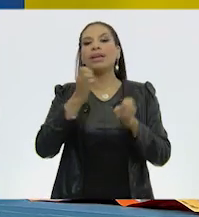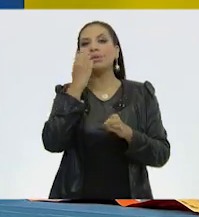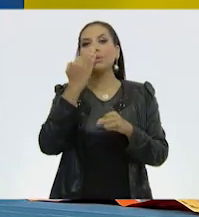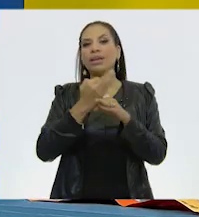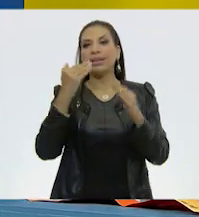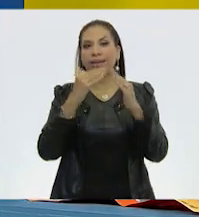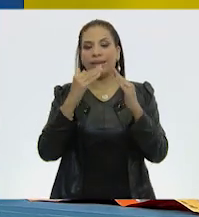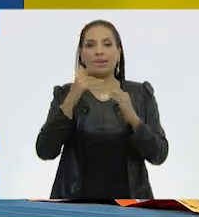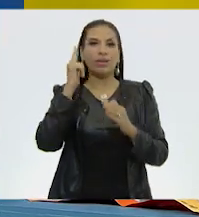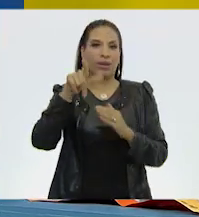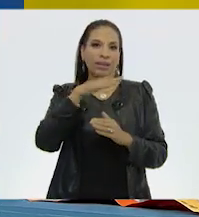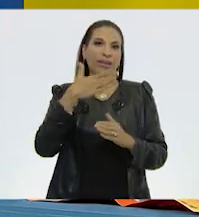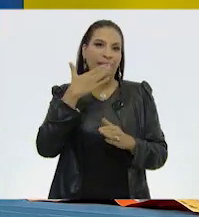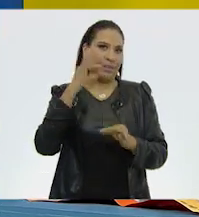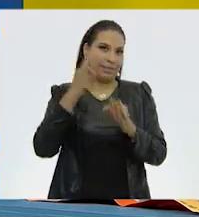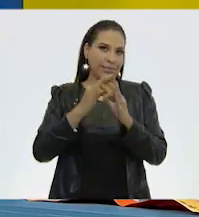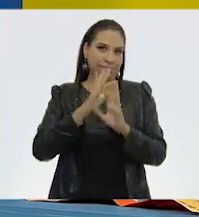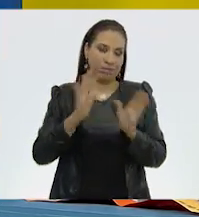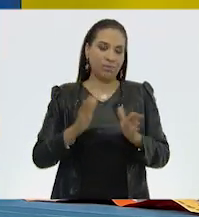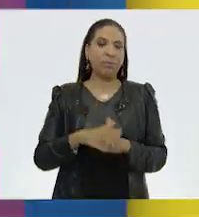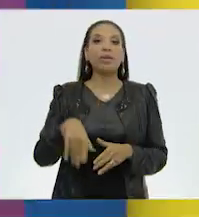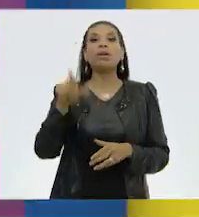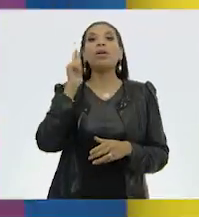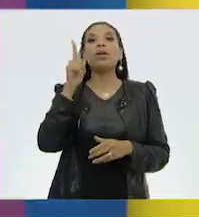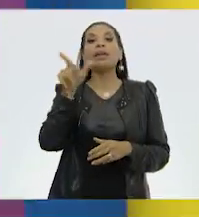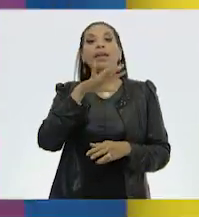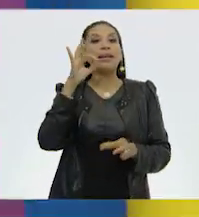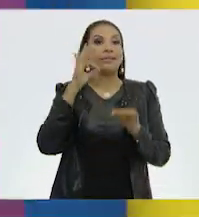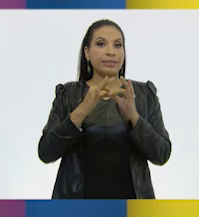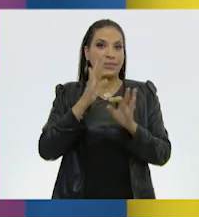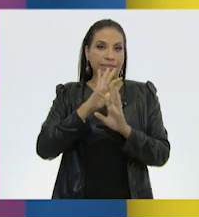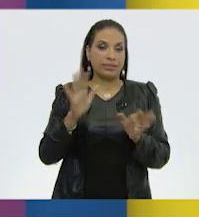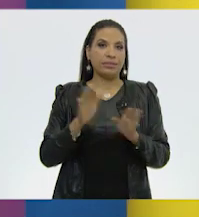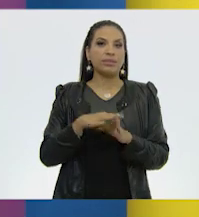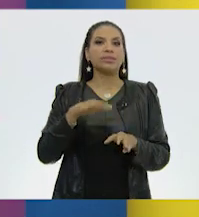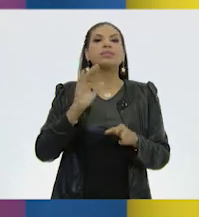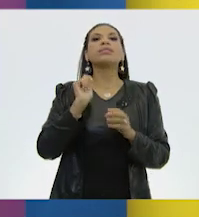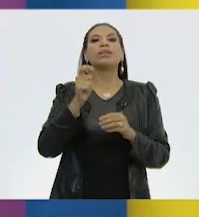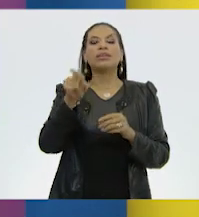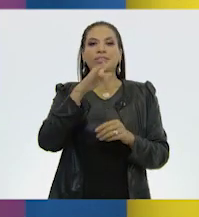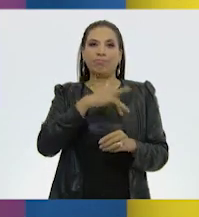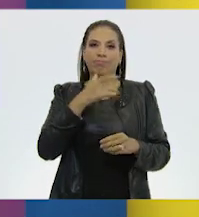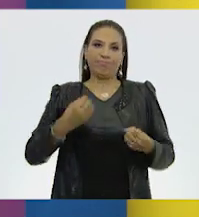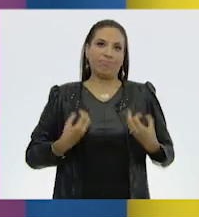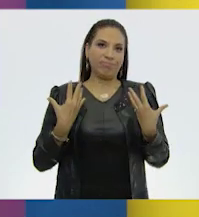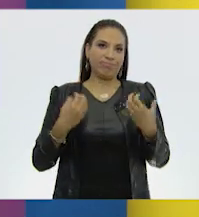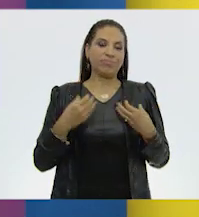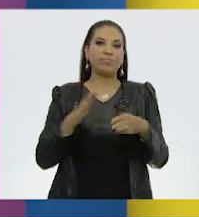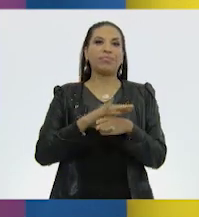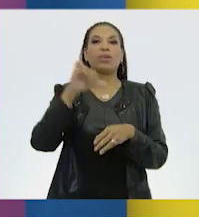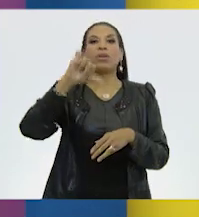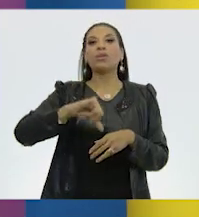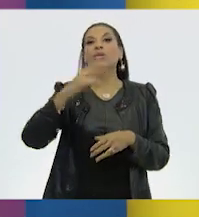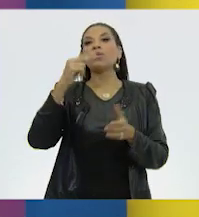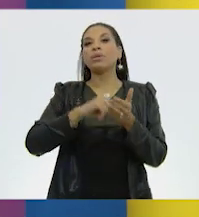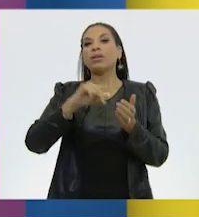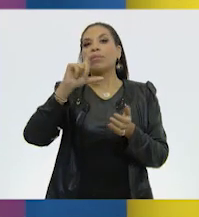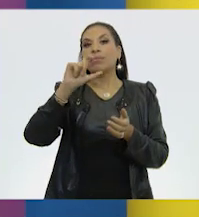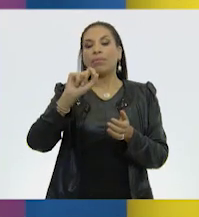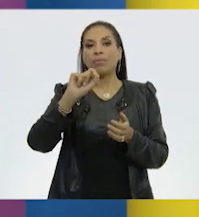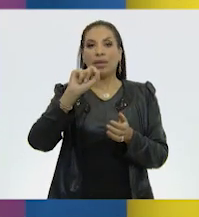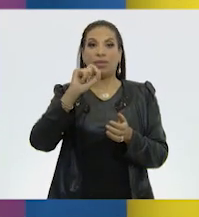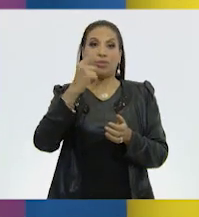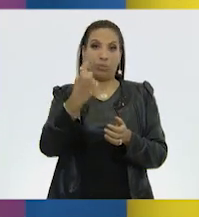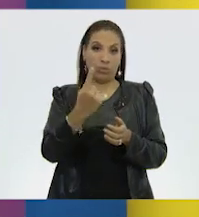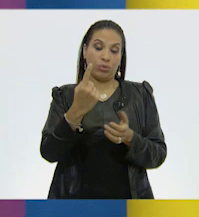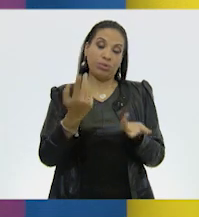casa? Espero que ya estén listos. Yo también espero que ya estén listos y sobre todo emocionado porque en este 2021, ya estamos en